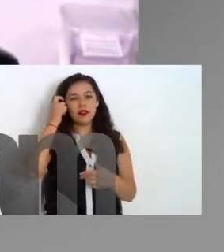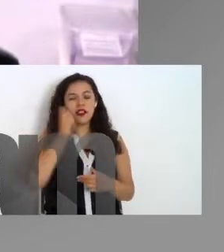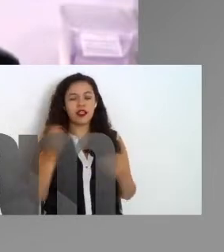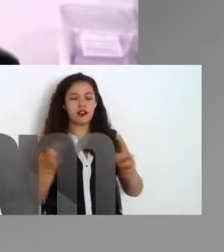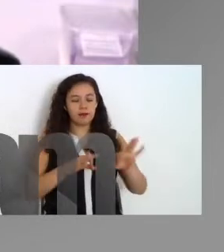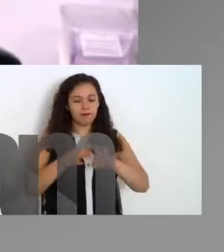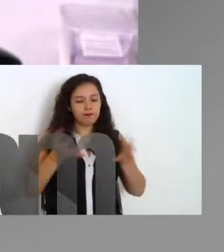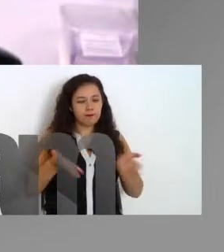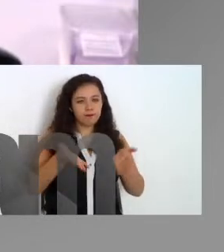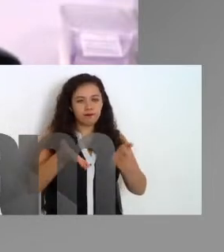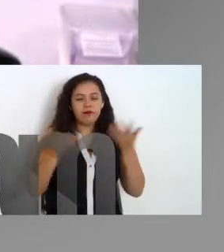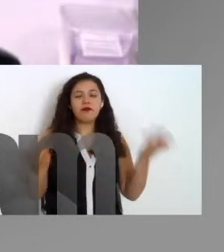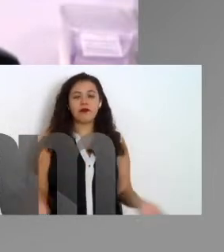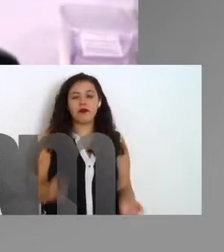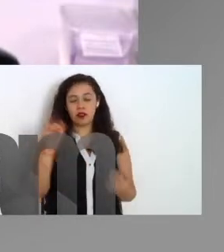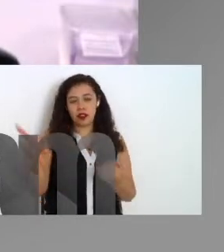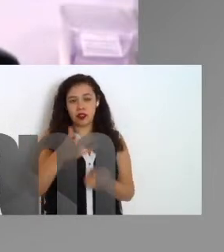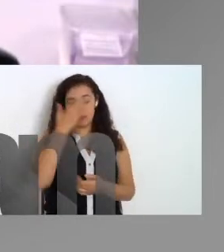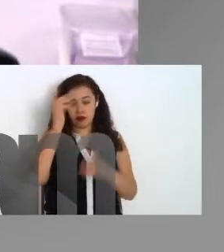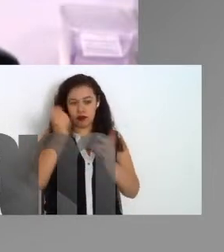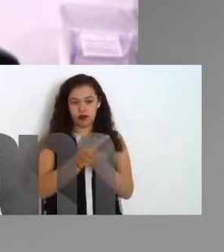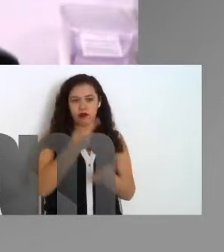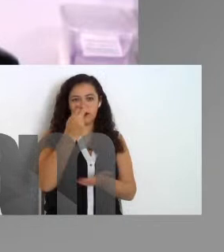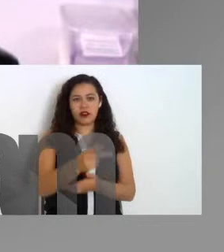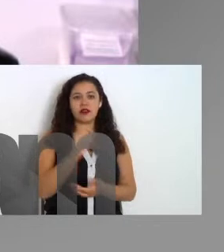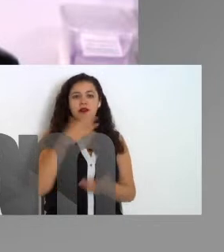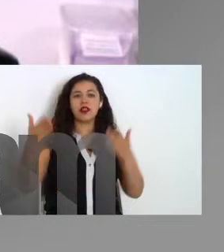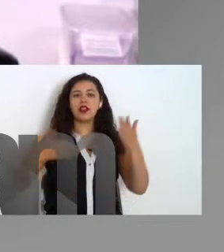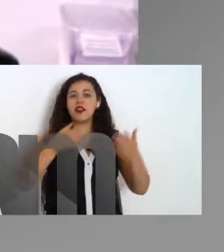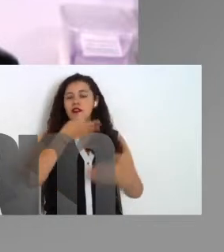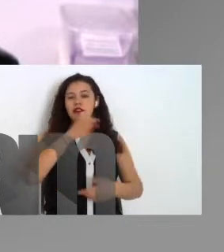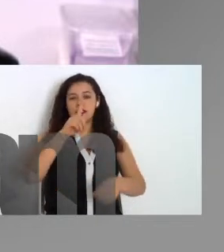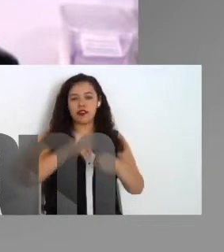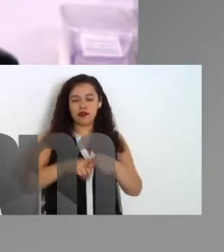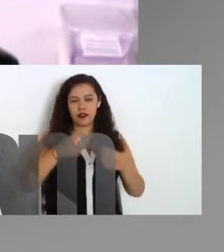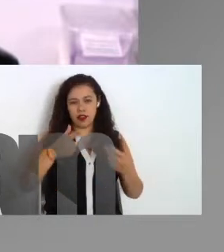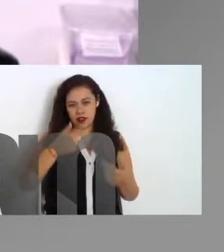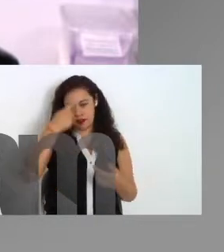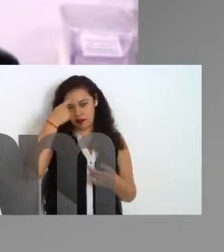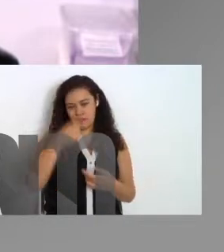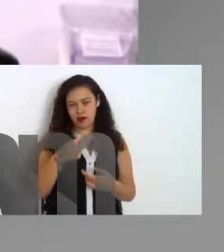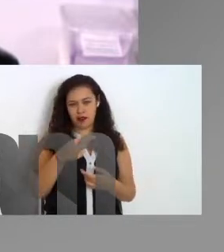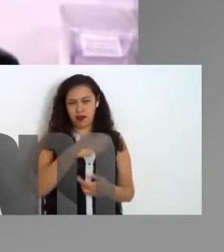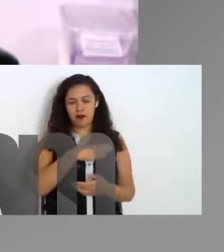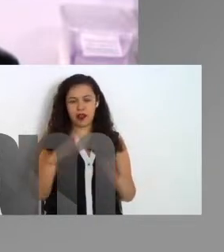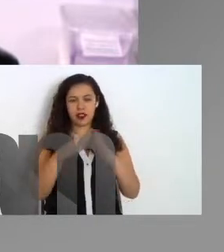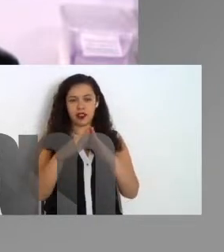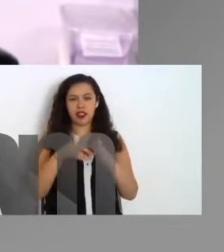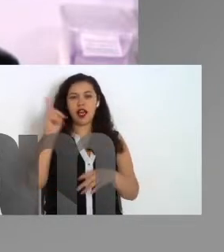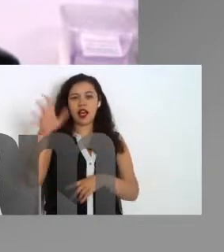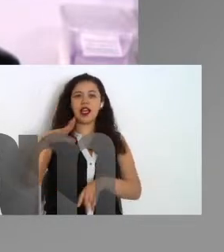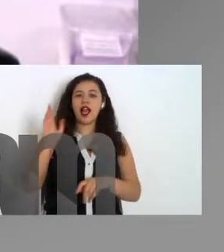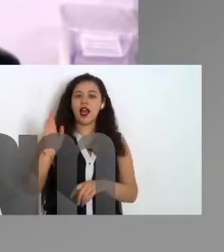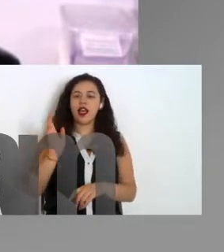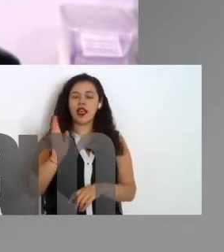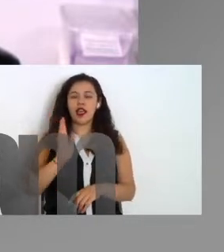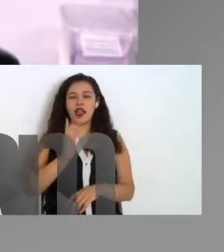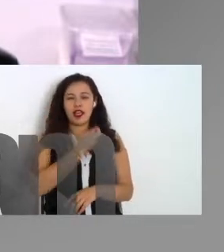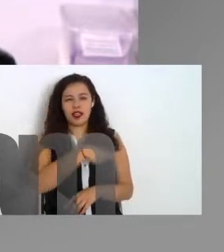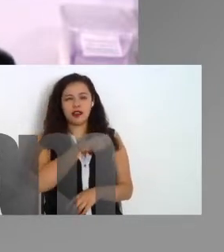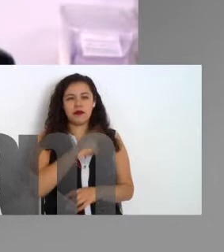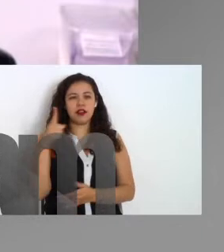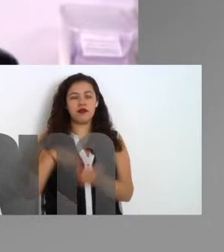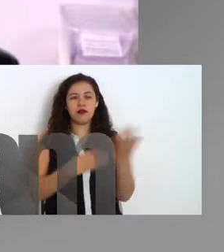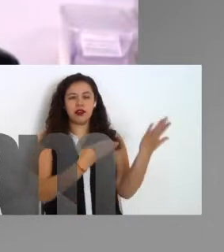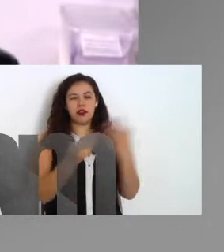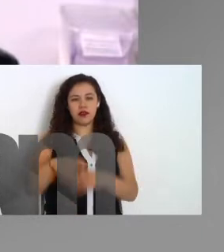varios reconocimientos, como el del Festival de las Buenas Historias de la Casa América de Cataluña en Barcelona, 1913, con